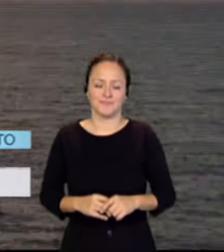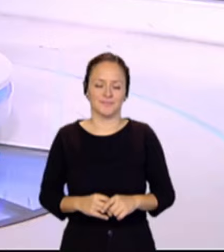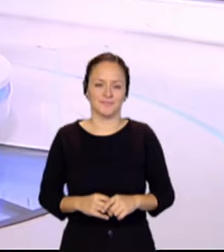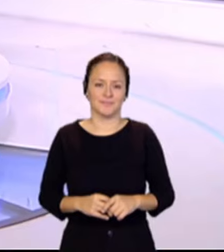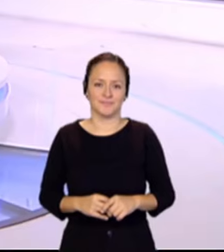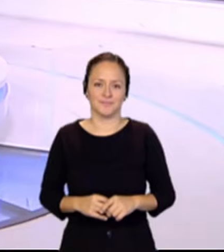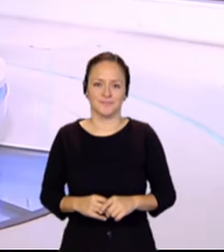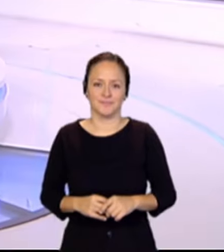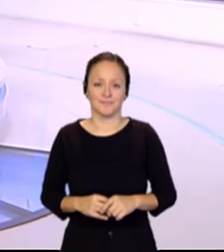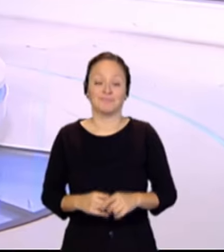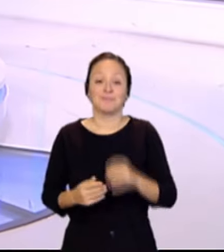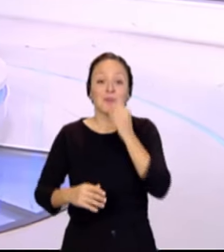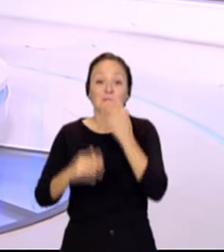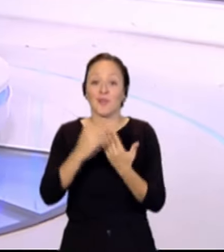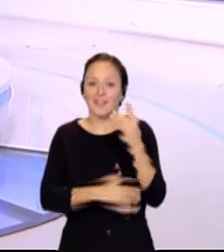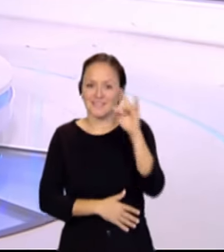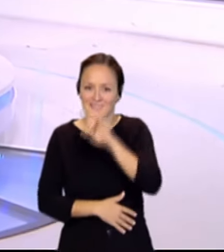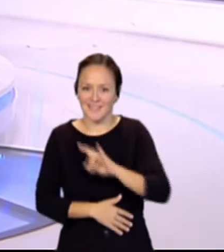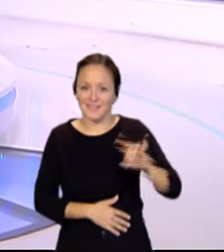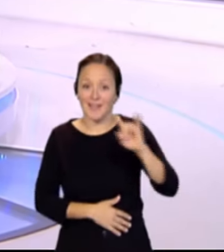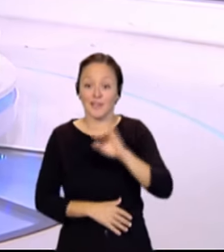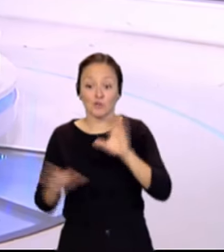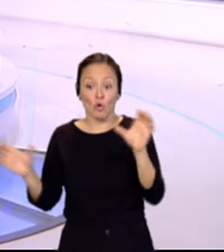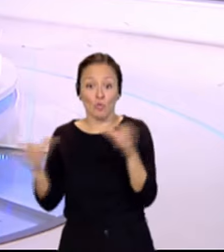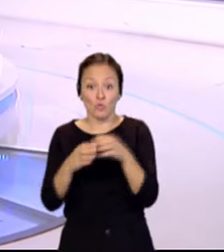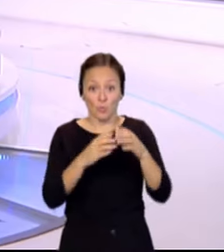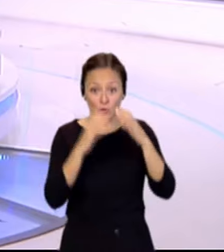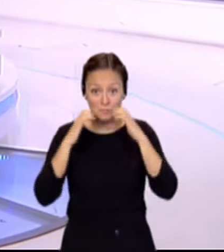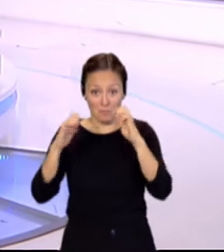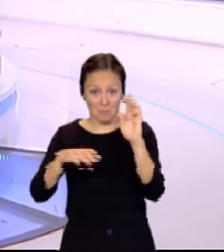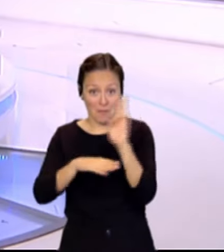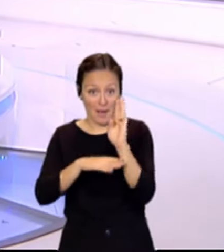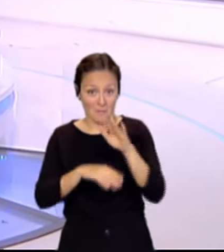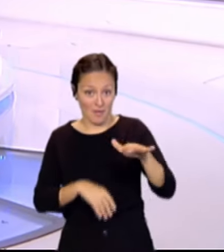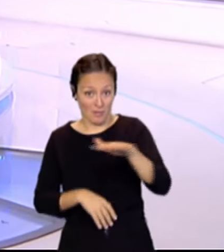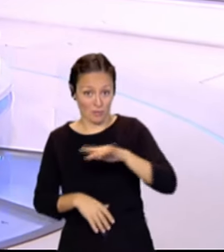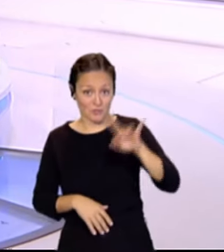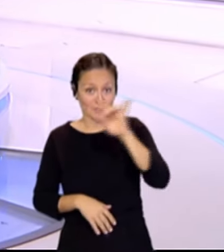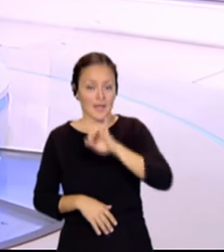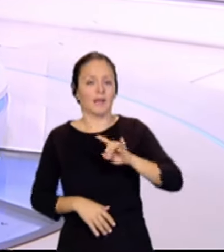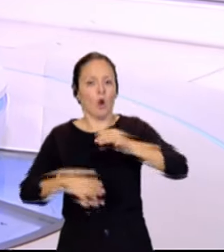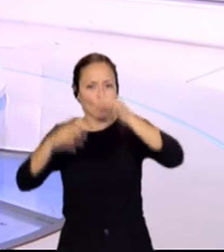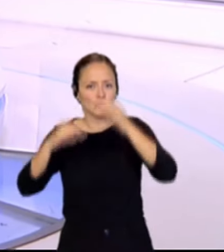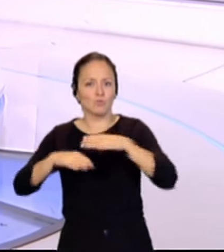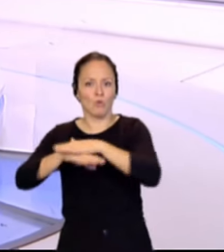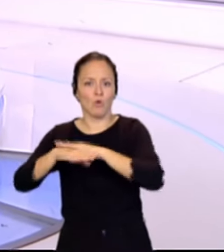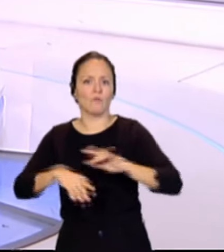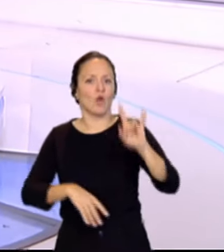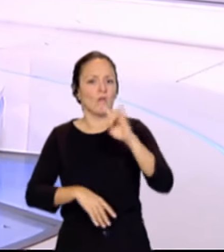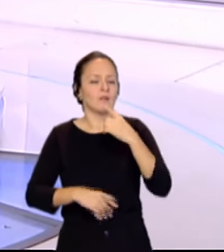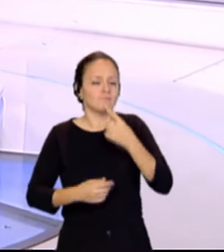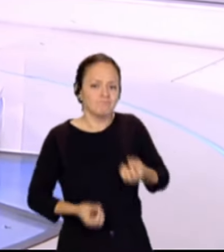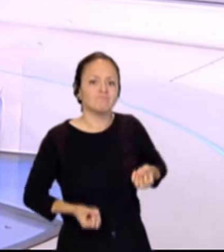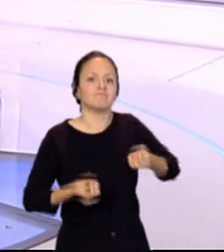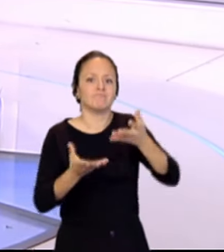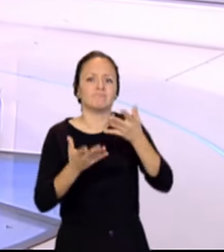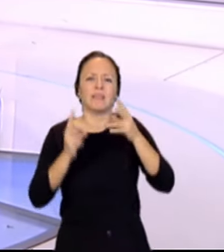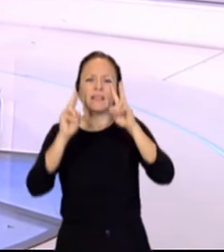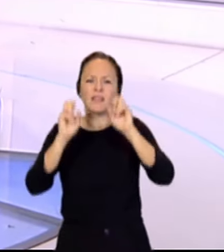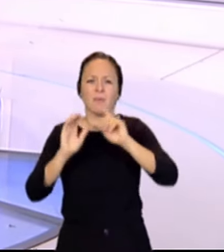temperatura Buenos días Canarias los grupos del parlamento regional ya conocen de boca del propio gobierno de Canarias Cómo camina la